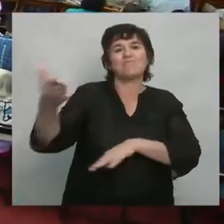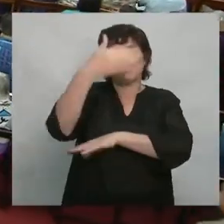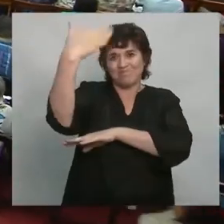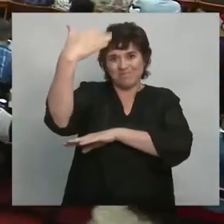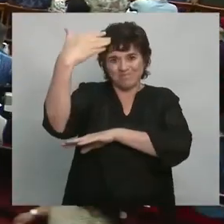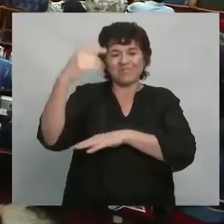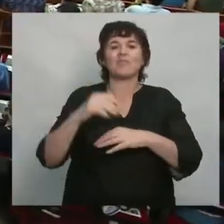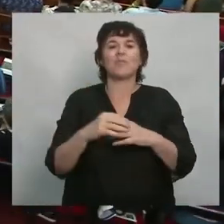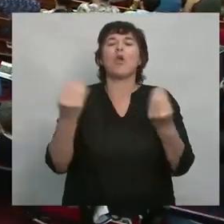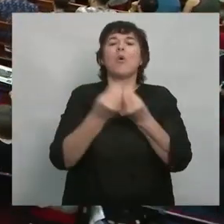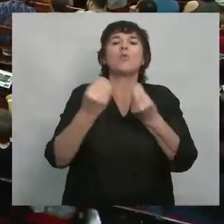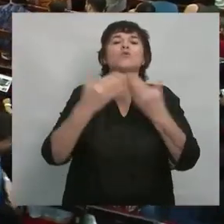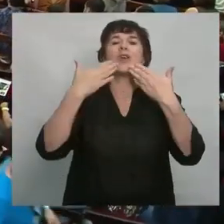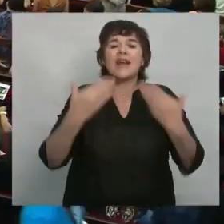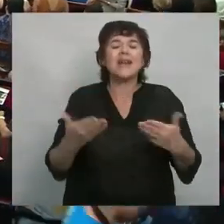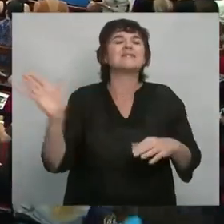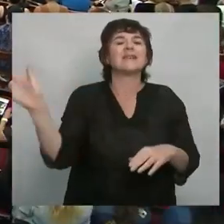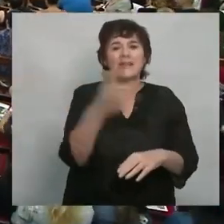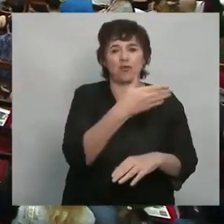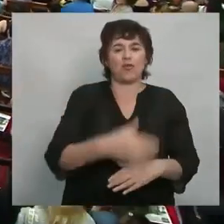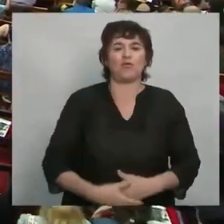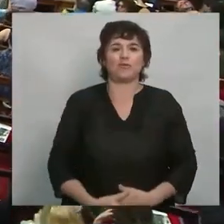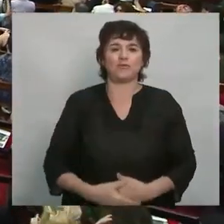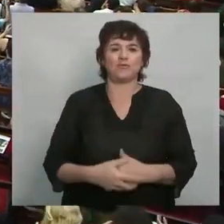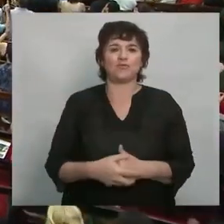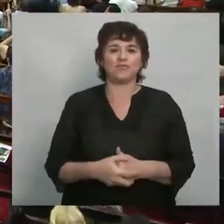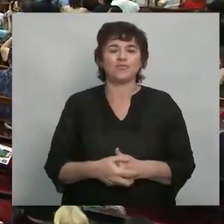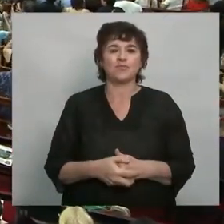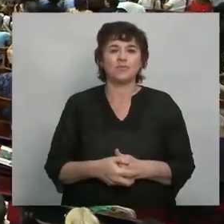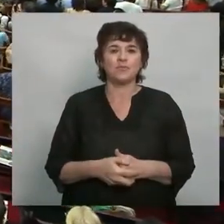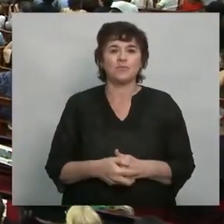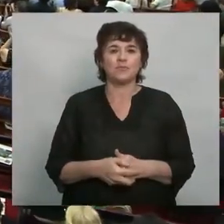estaba prevista. Les agradezco a todos, muchas gracias.